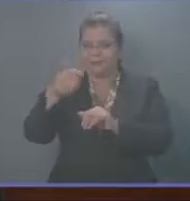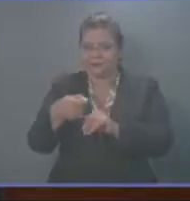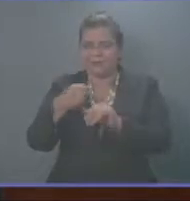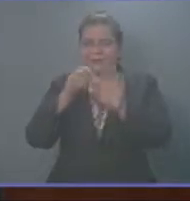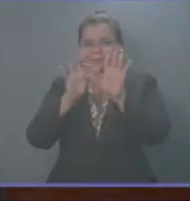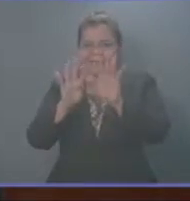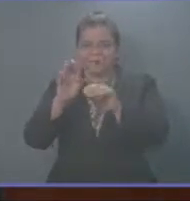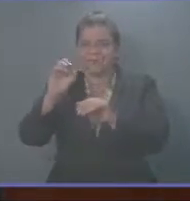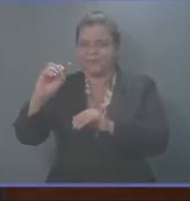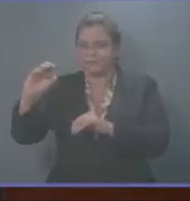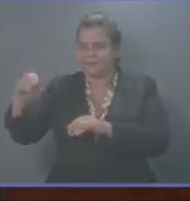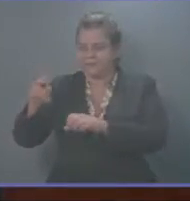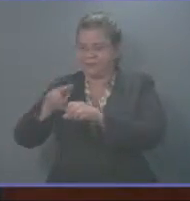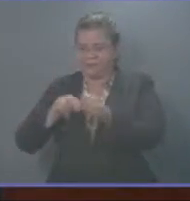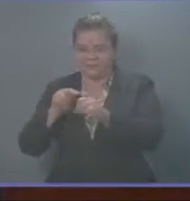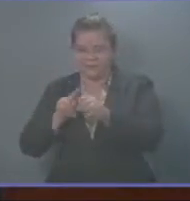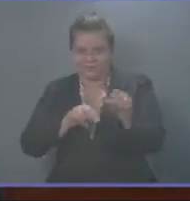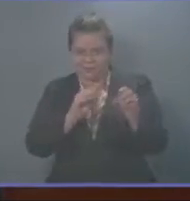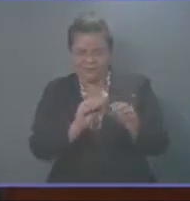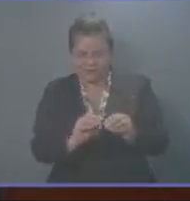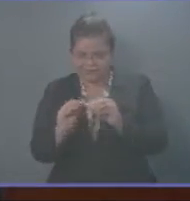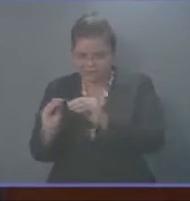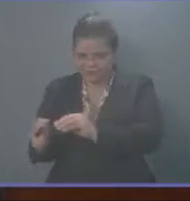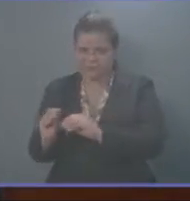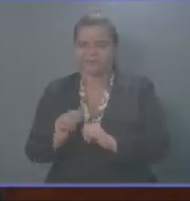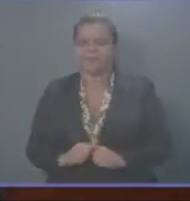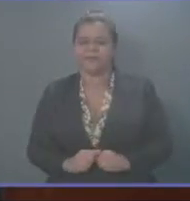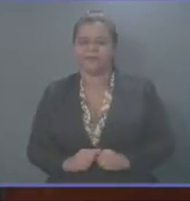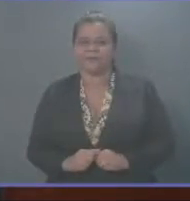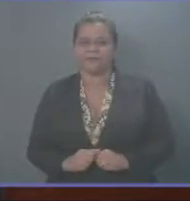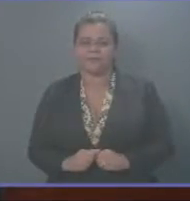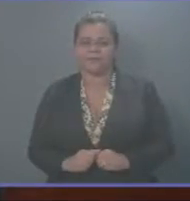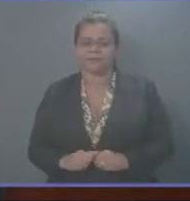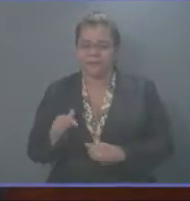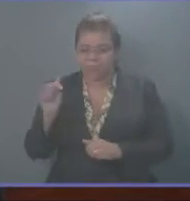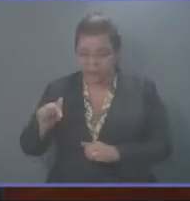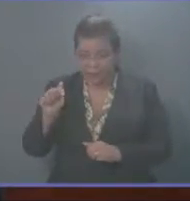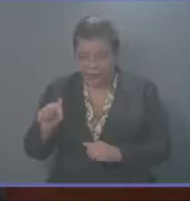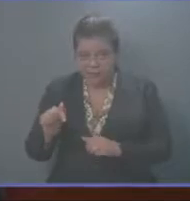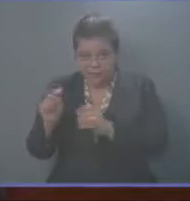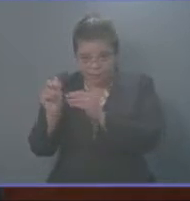10.062.900 dólares de los Estados Unidos de América, de los cuales